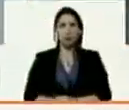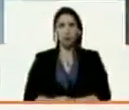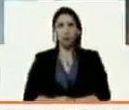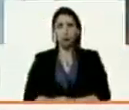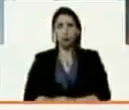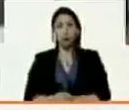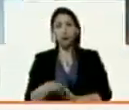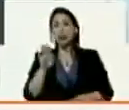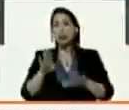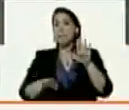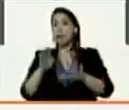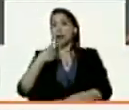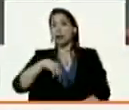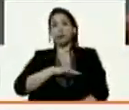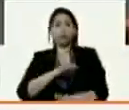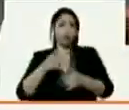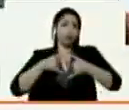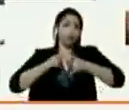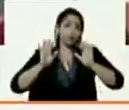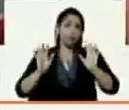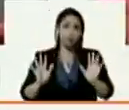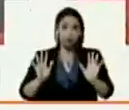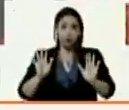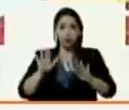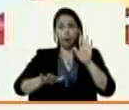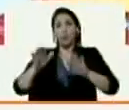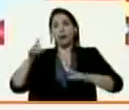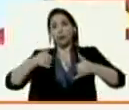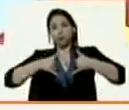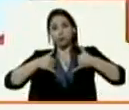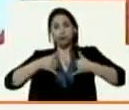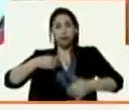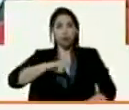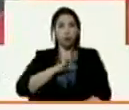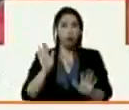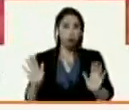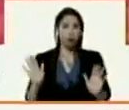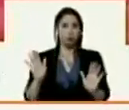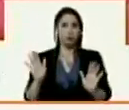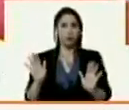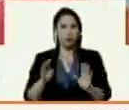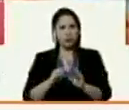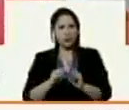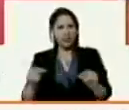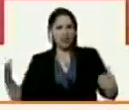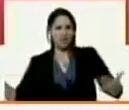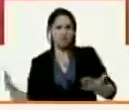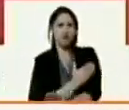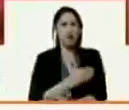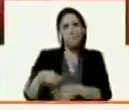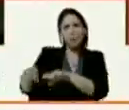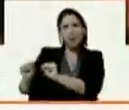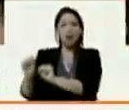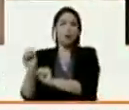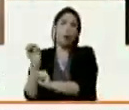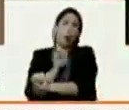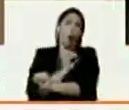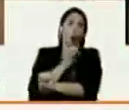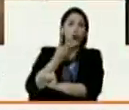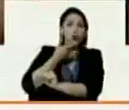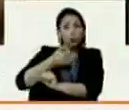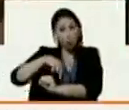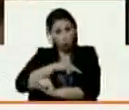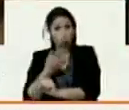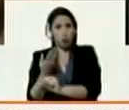Depende de nosotros. Depende de nosotros. De ser tierra arrasada por el imperialismo o de vivir